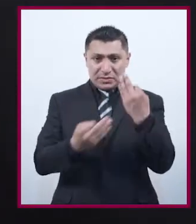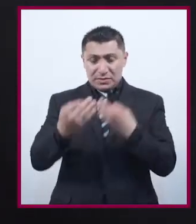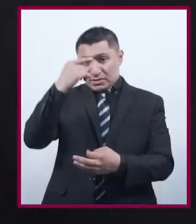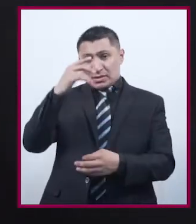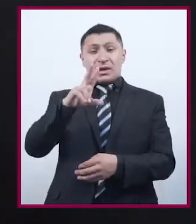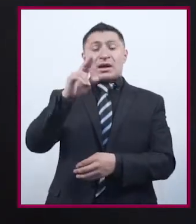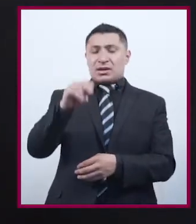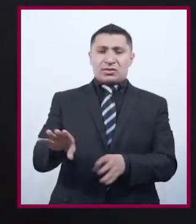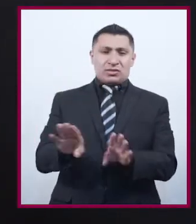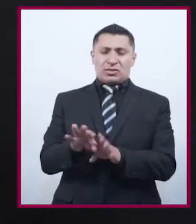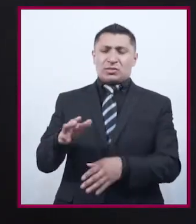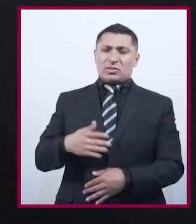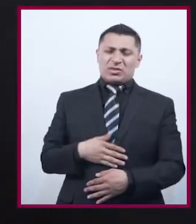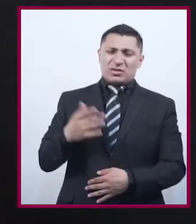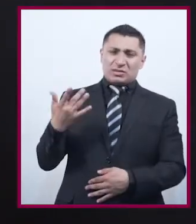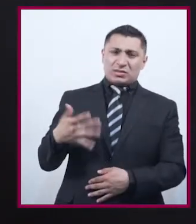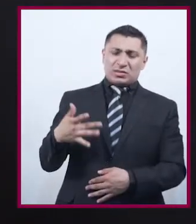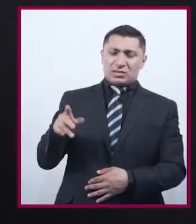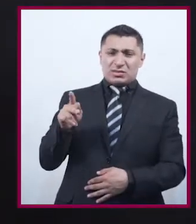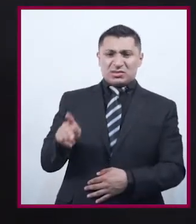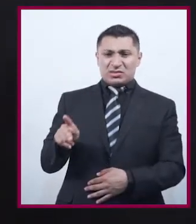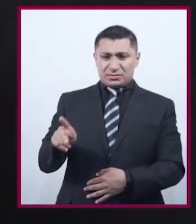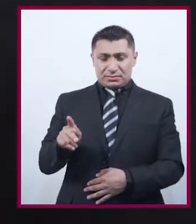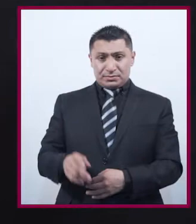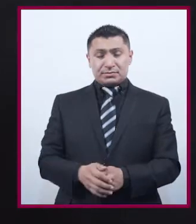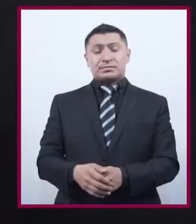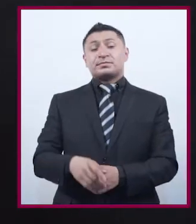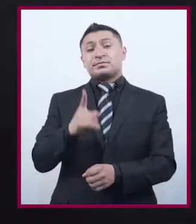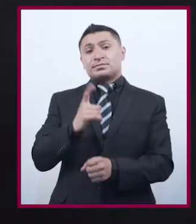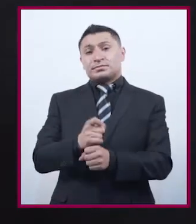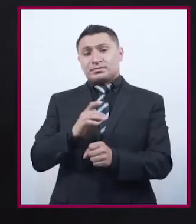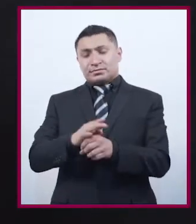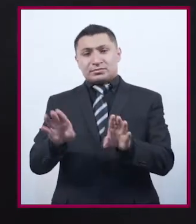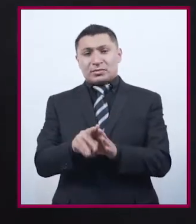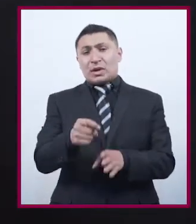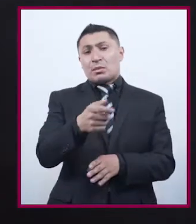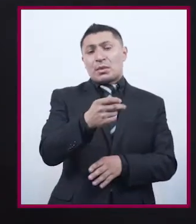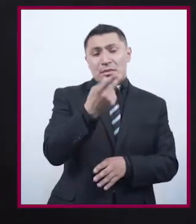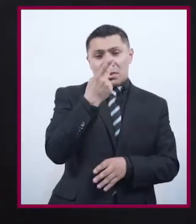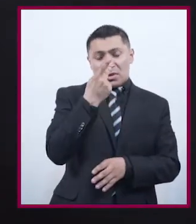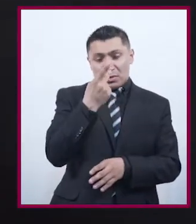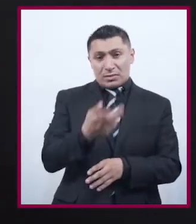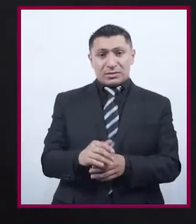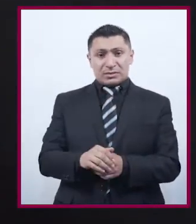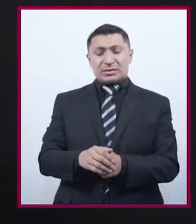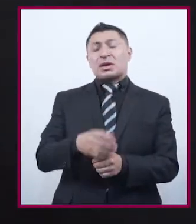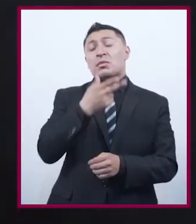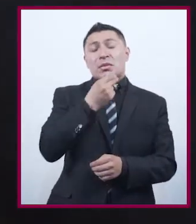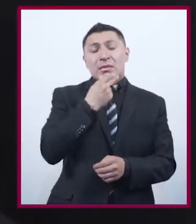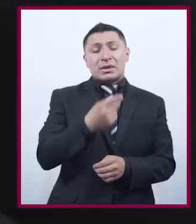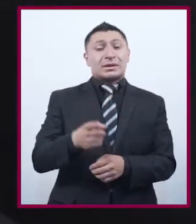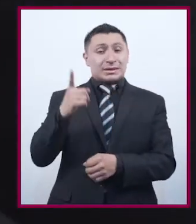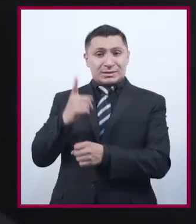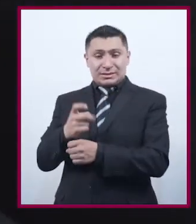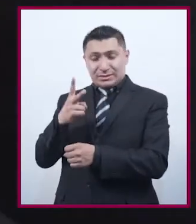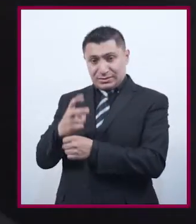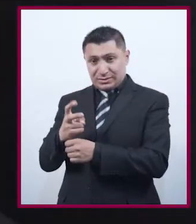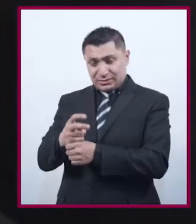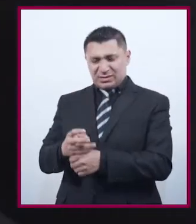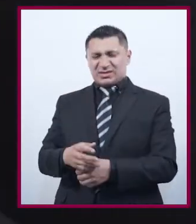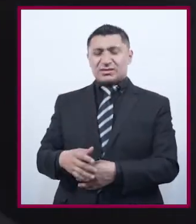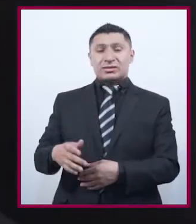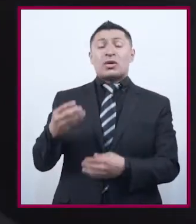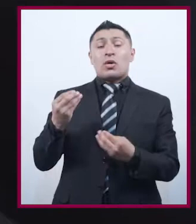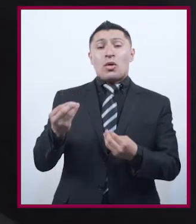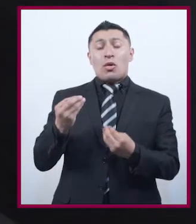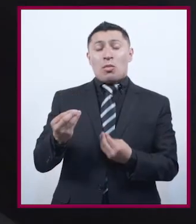menstruales? Los primeros atacan a un porcentaje bajo de hombre, los segundos a muchas mujeres. Lo que trato de